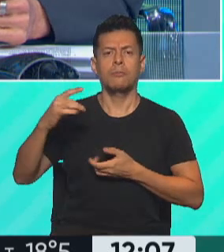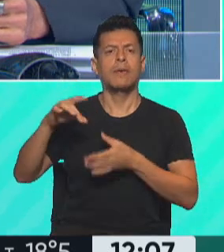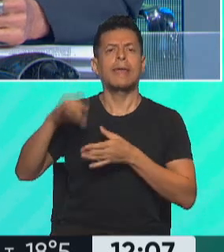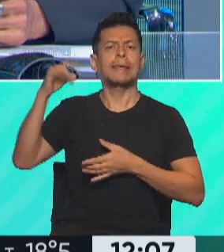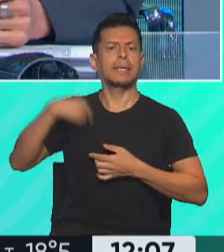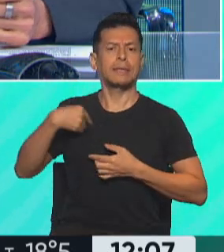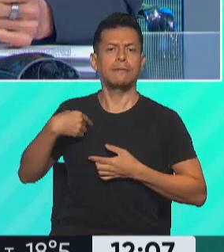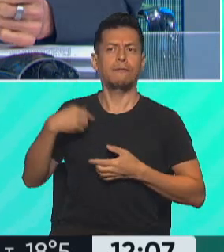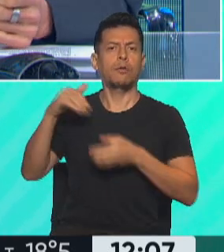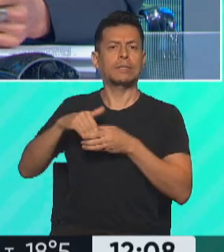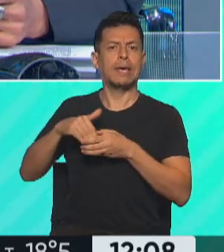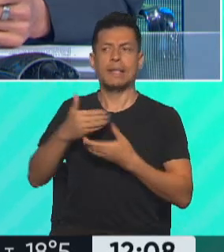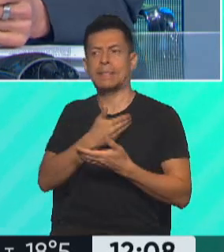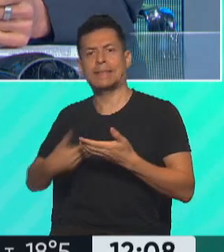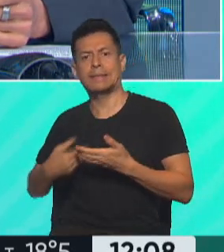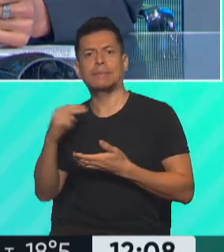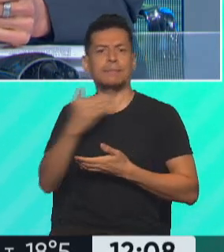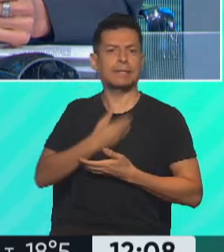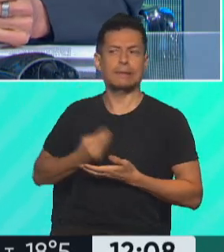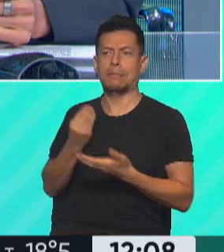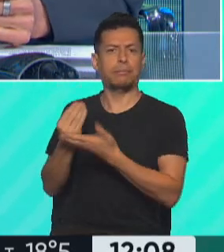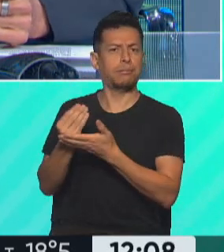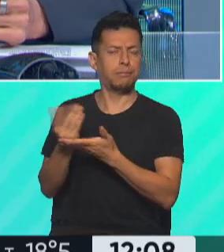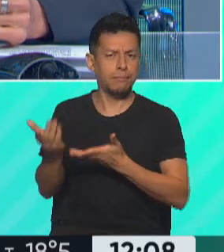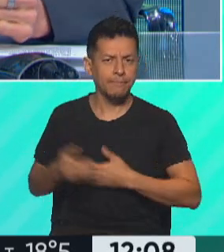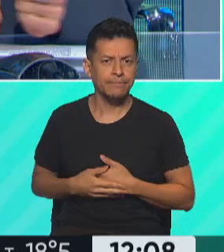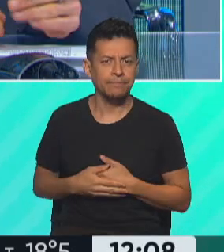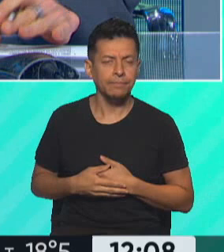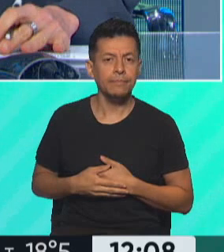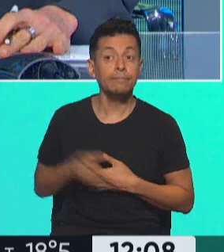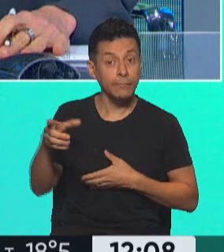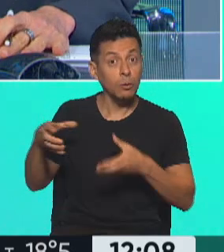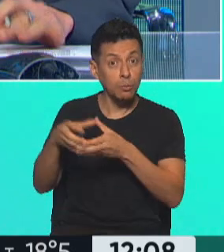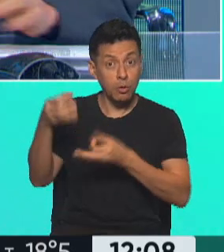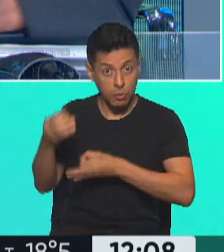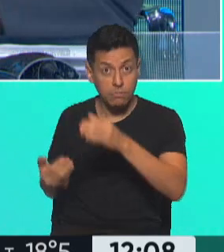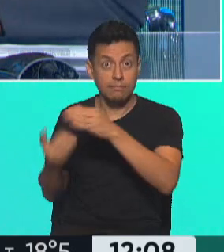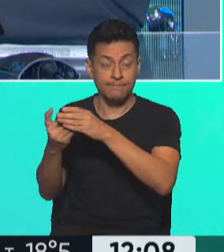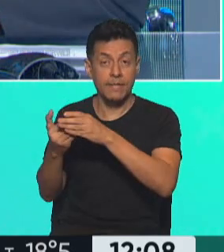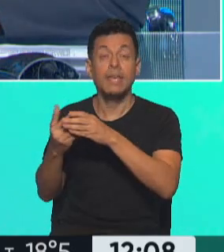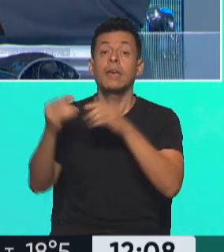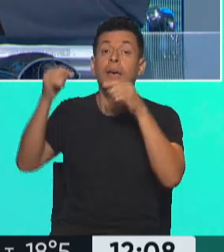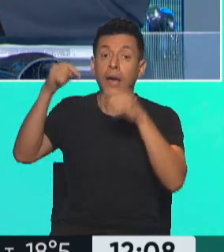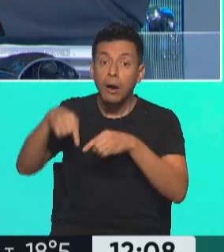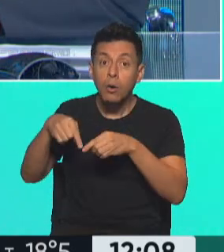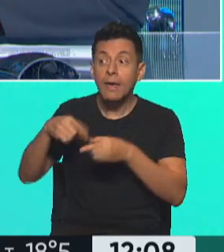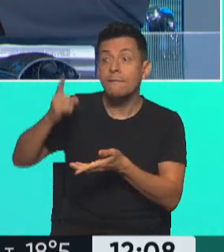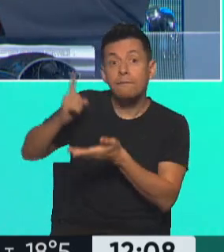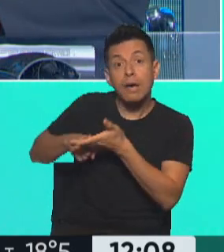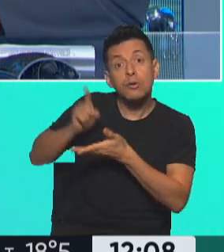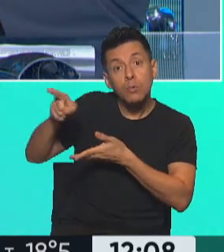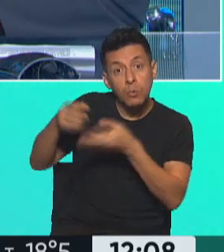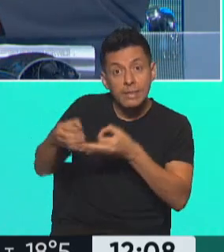autovotaron como presidente y vicepresidente primero de la Corte Suprema. Y ahora, a través de un fallo